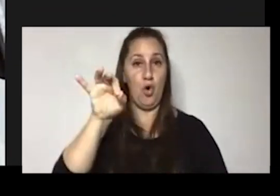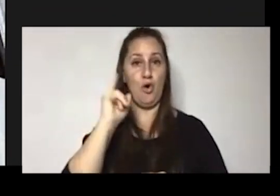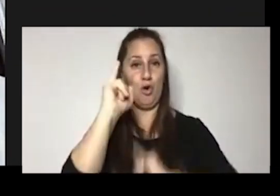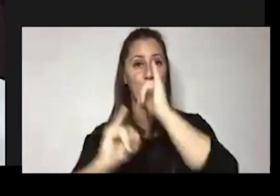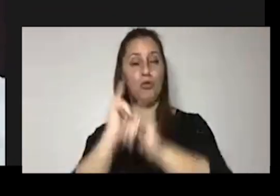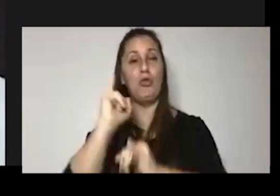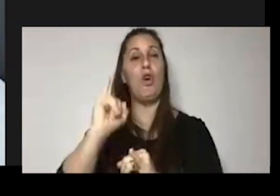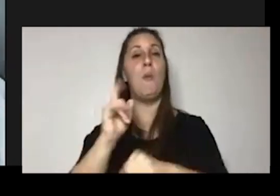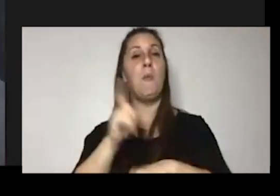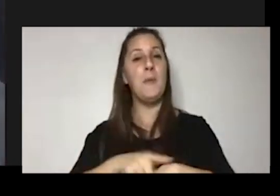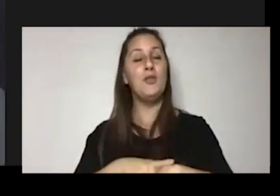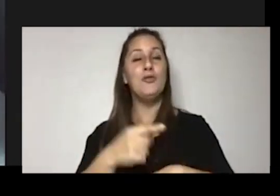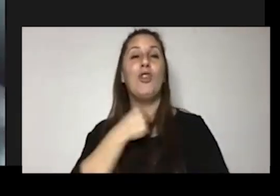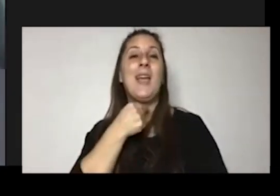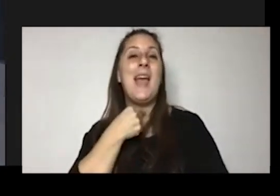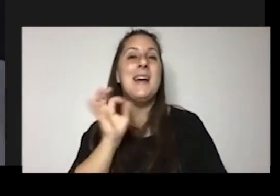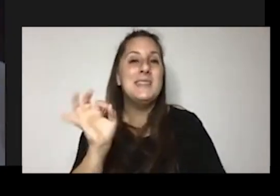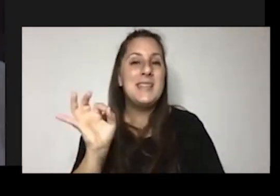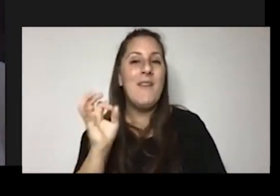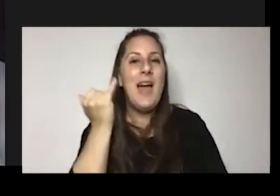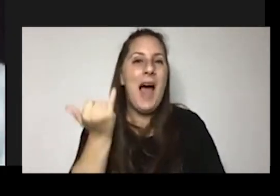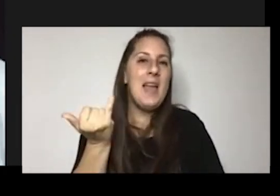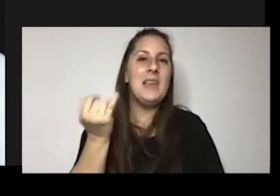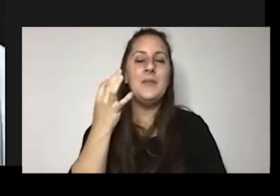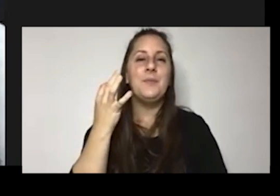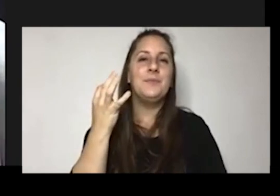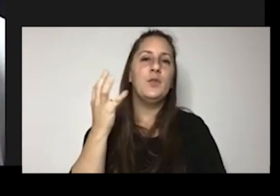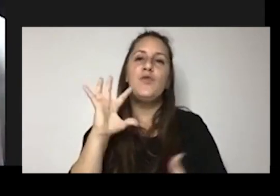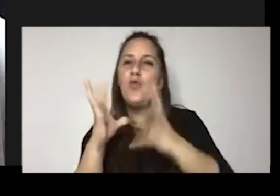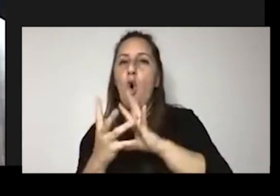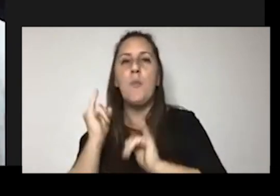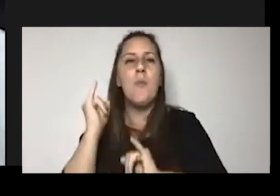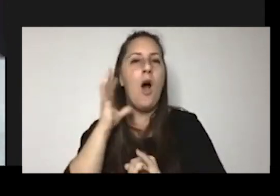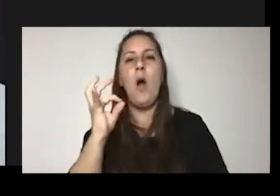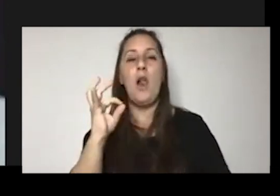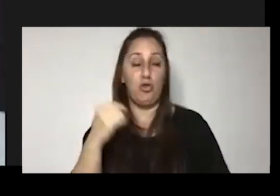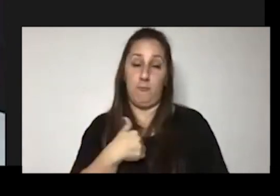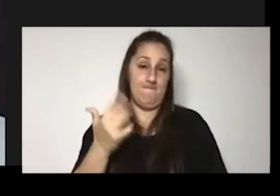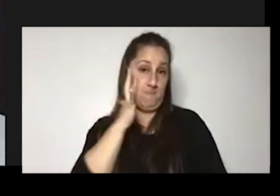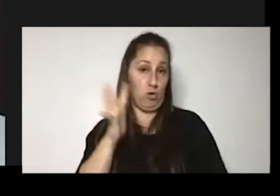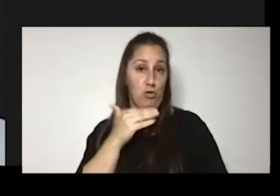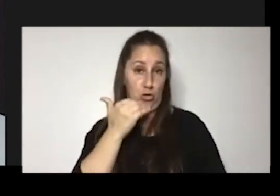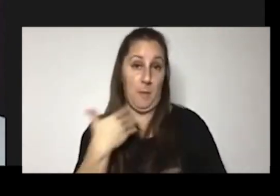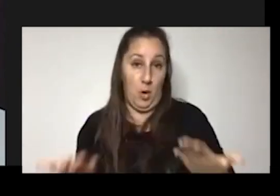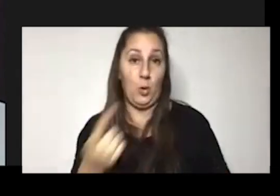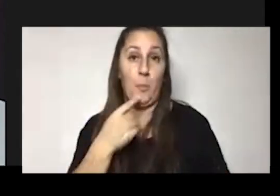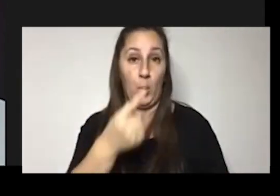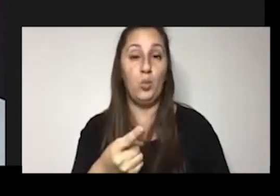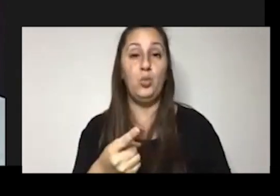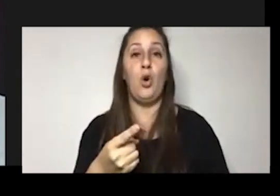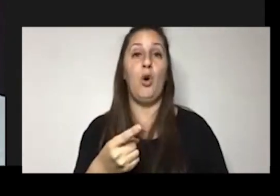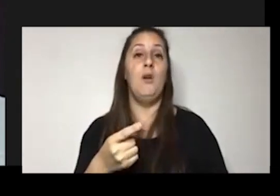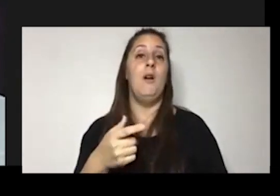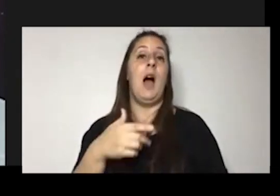había alguna forma o alguna cuestión que quizás, que yo desconozco, por eso pregunto, y aprovechando la oportunidad de que tengo